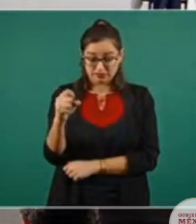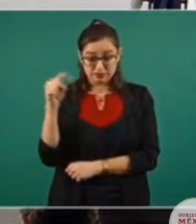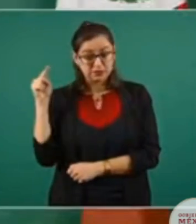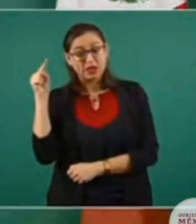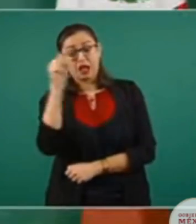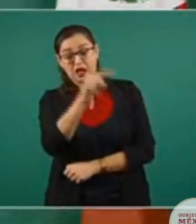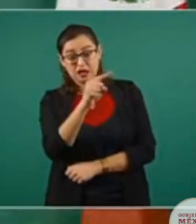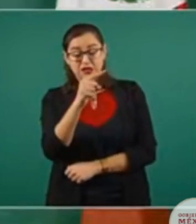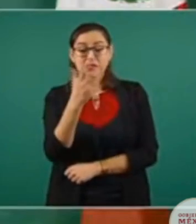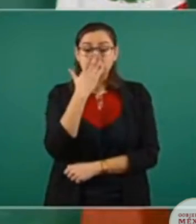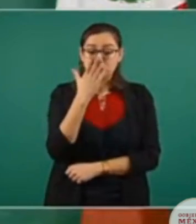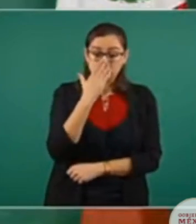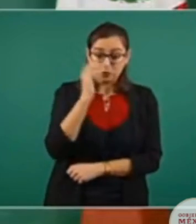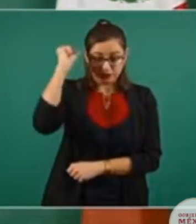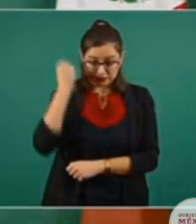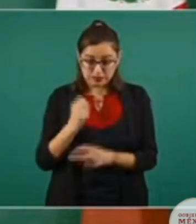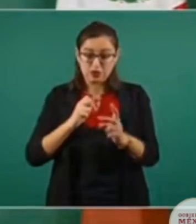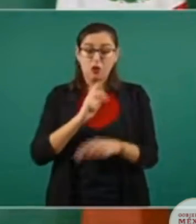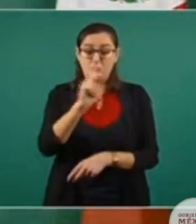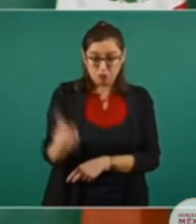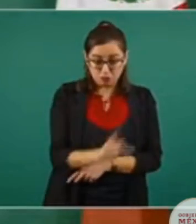con los pueblos yaquis para hacer lo mismo,